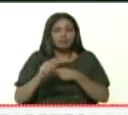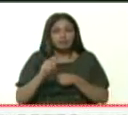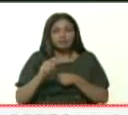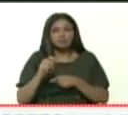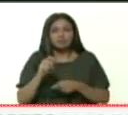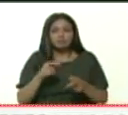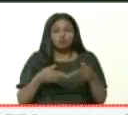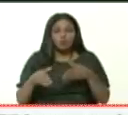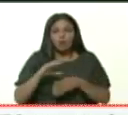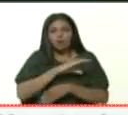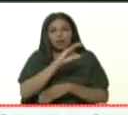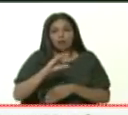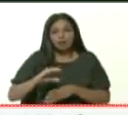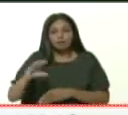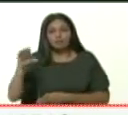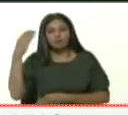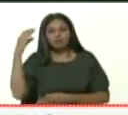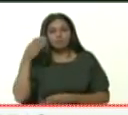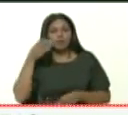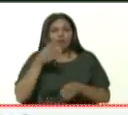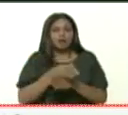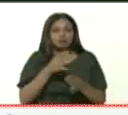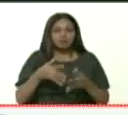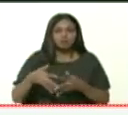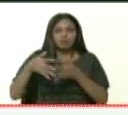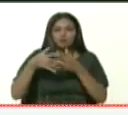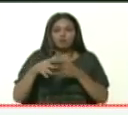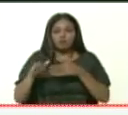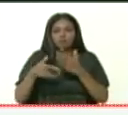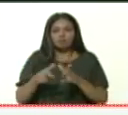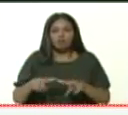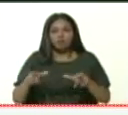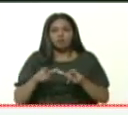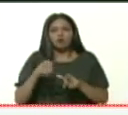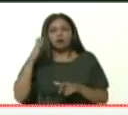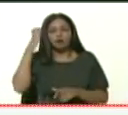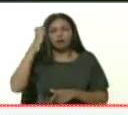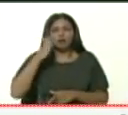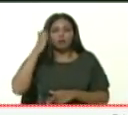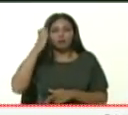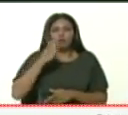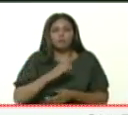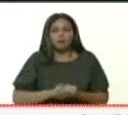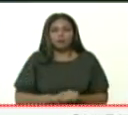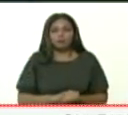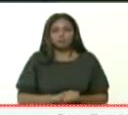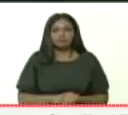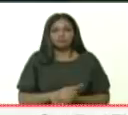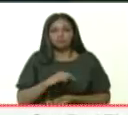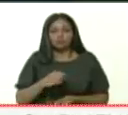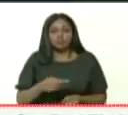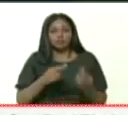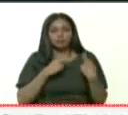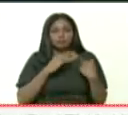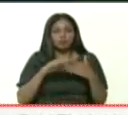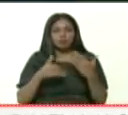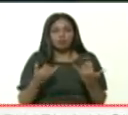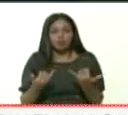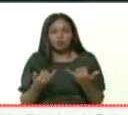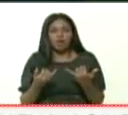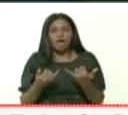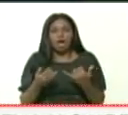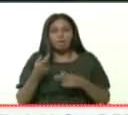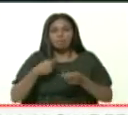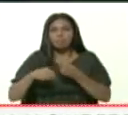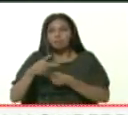por el Caribe colombiano hacia Estados Unidos y hacia Europa, y que además es responsable del tráfico